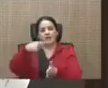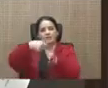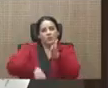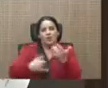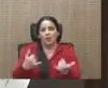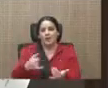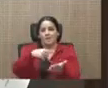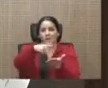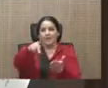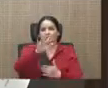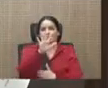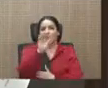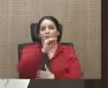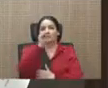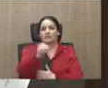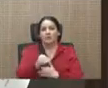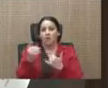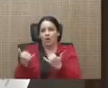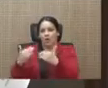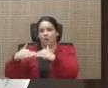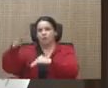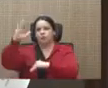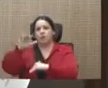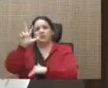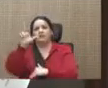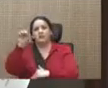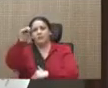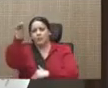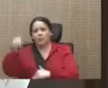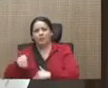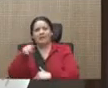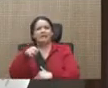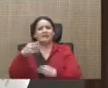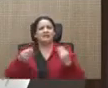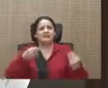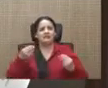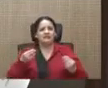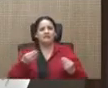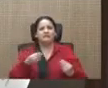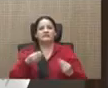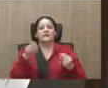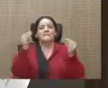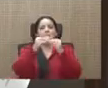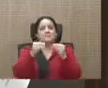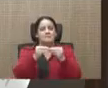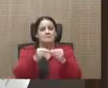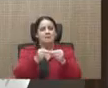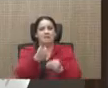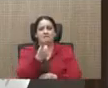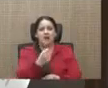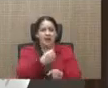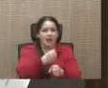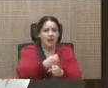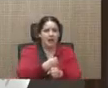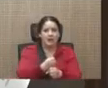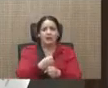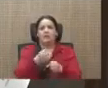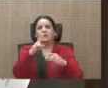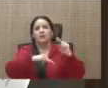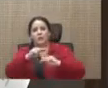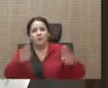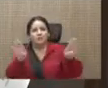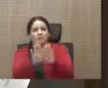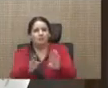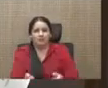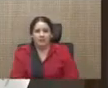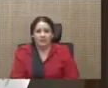un 5% a un 30%. Eso solo generaría más desempleo y cierre de negocios. No vamos a apoyar que se